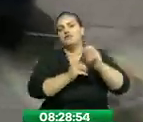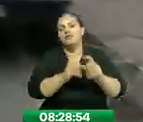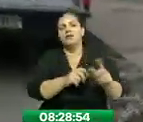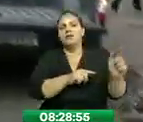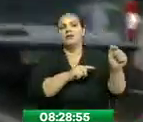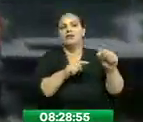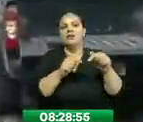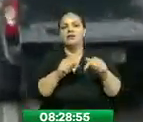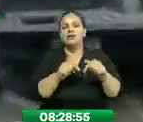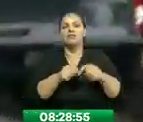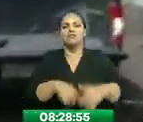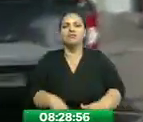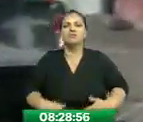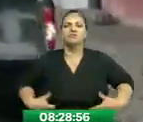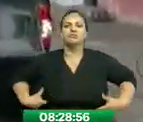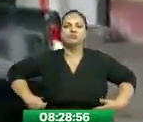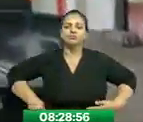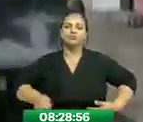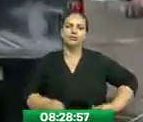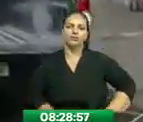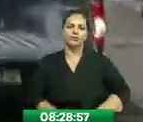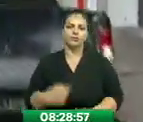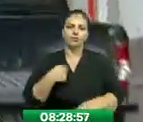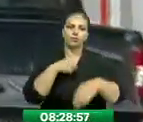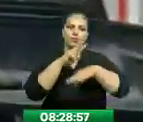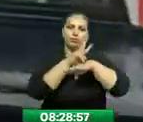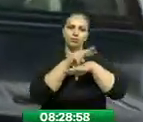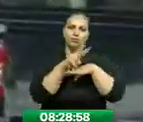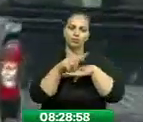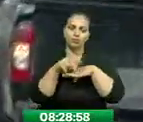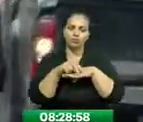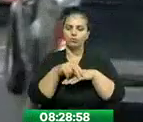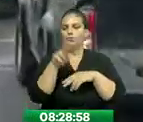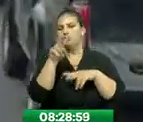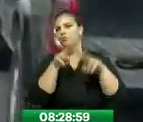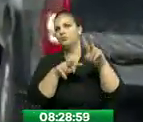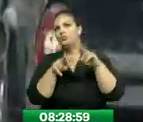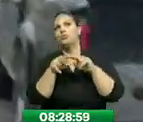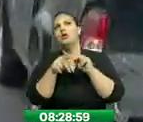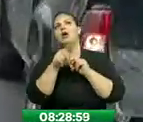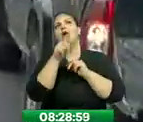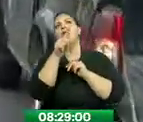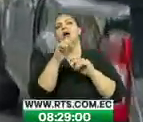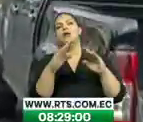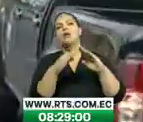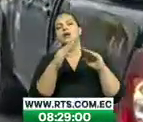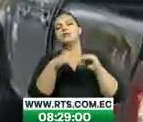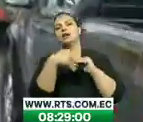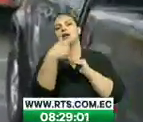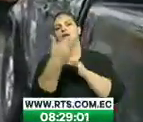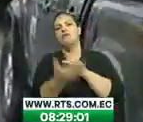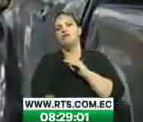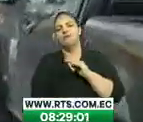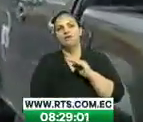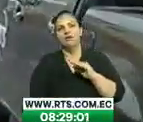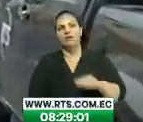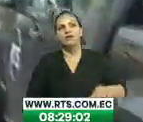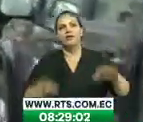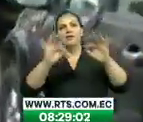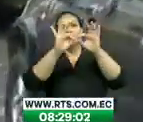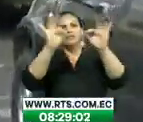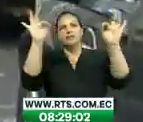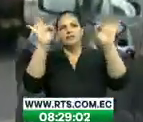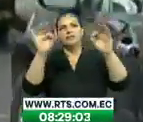se puede decir, la red, jalando una cometida de una de las viviendas. Ya la unidad de guardia estuvo aquí dando el reporte